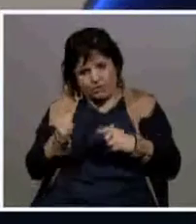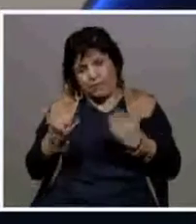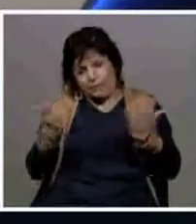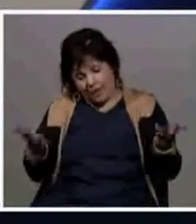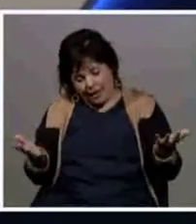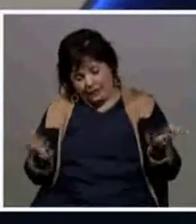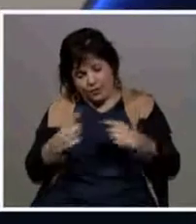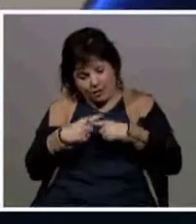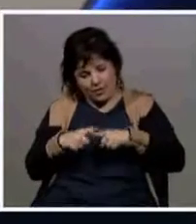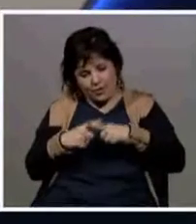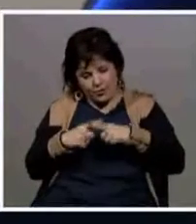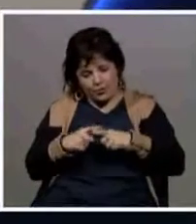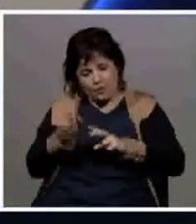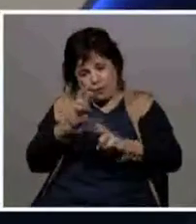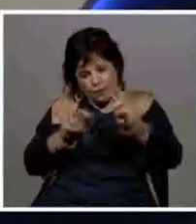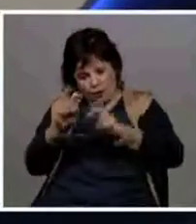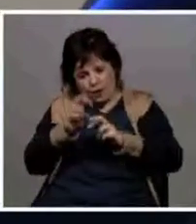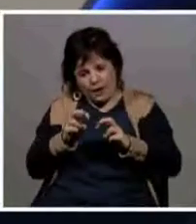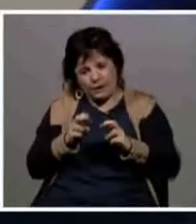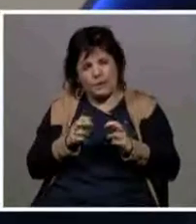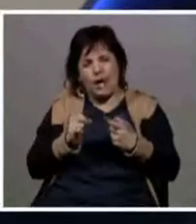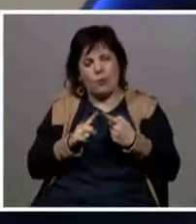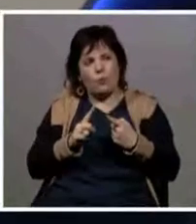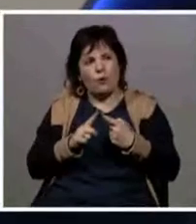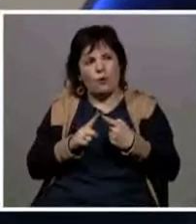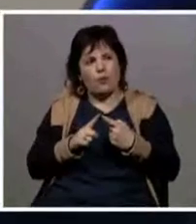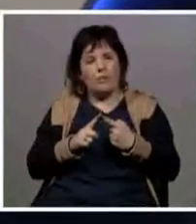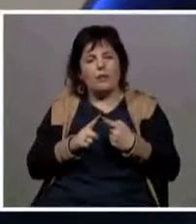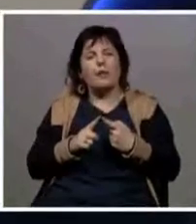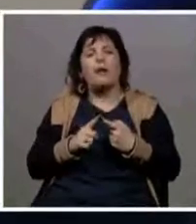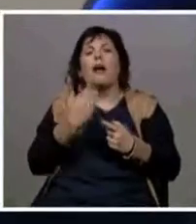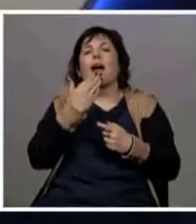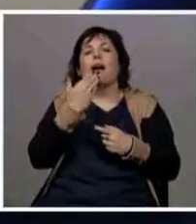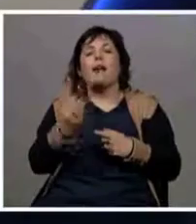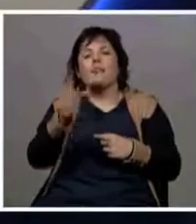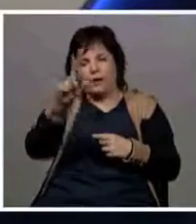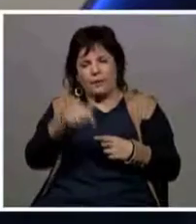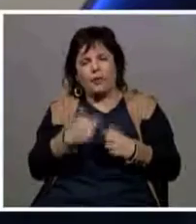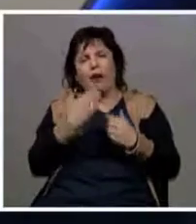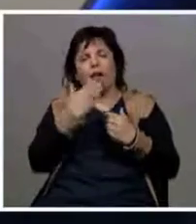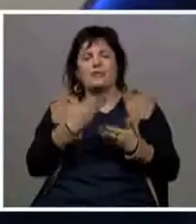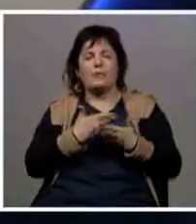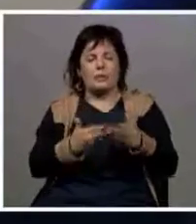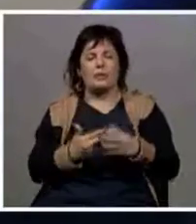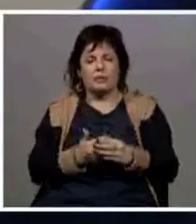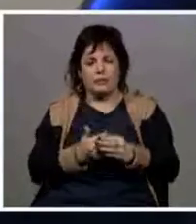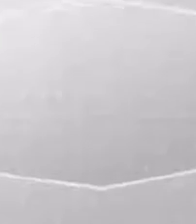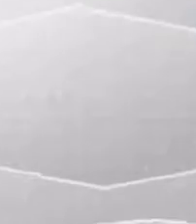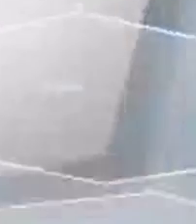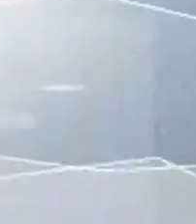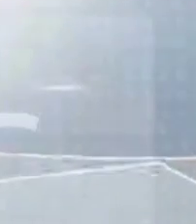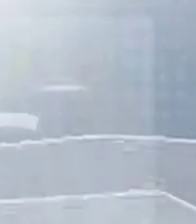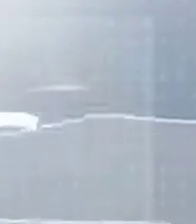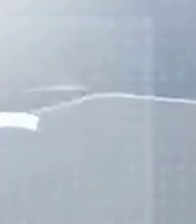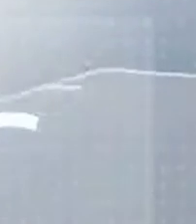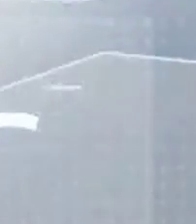estamos para discutir trata de buscar y para acuerdos para escucharte también alejandra por no usted por la por la invitación